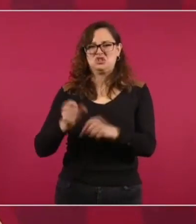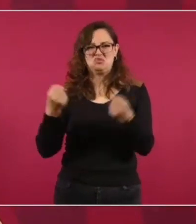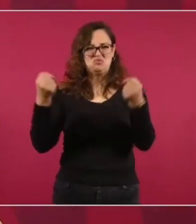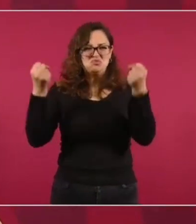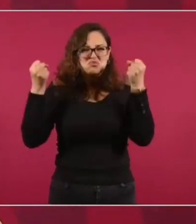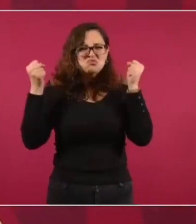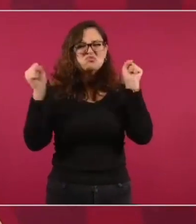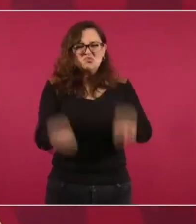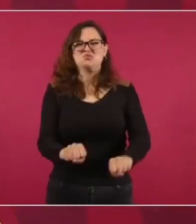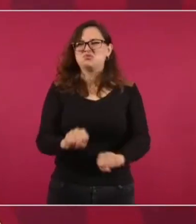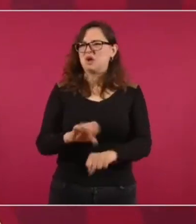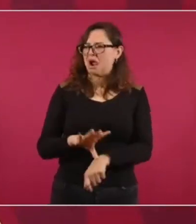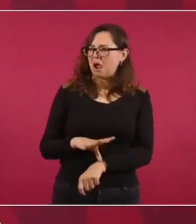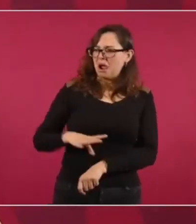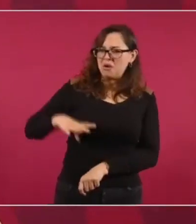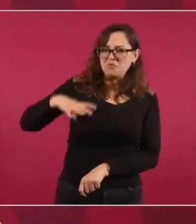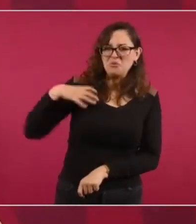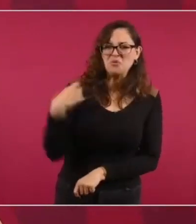autoritaria,